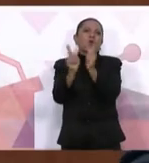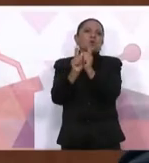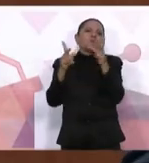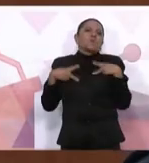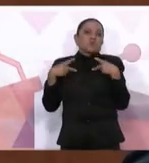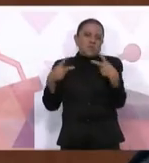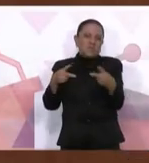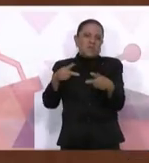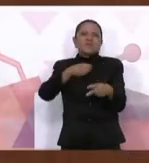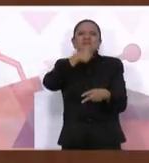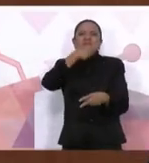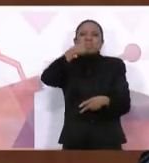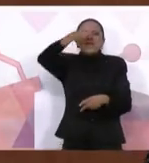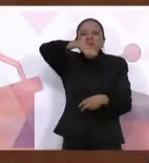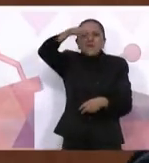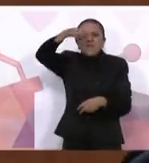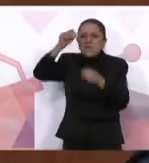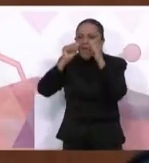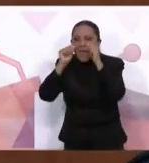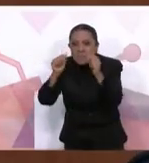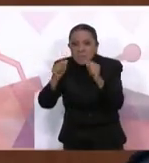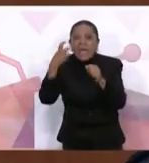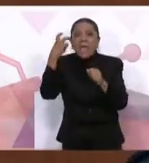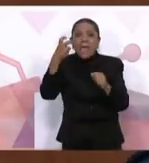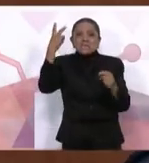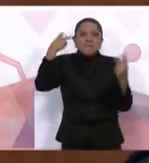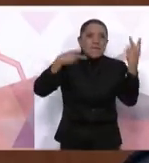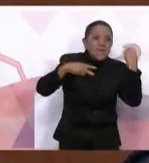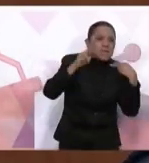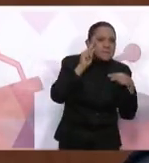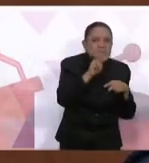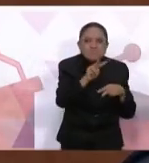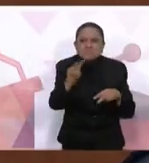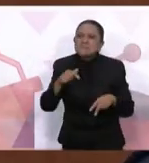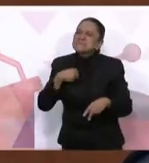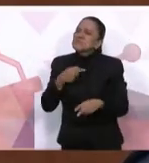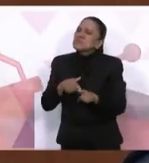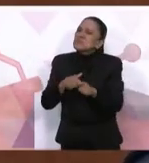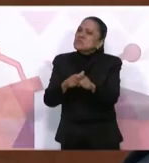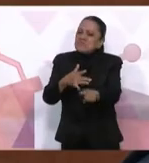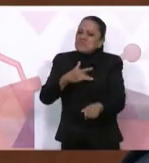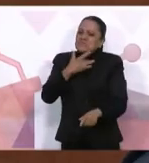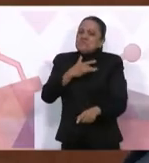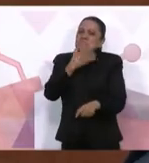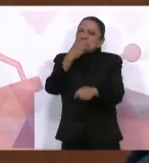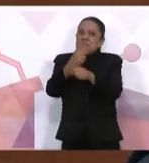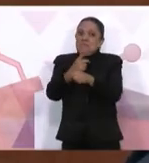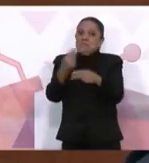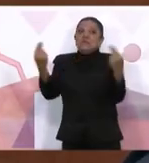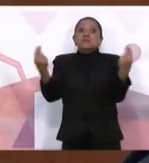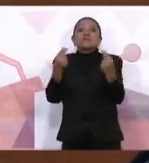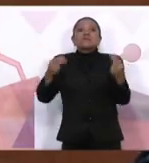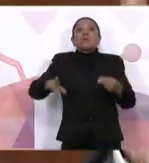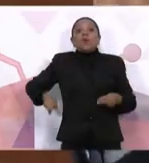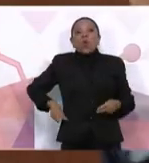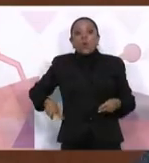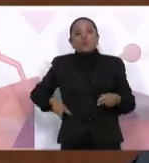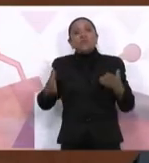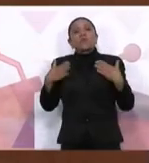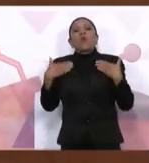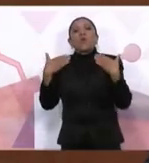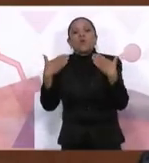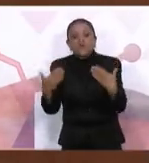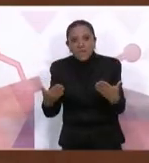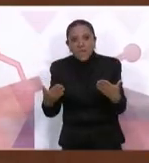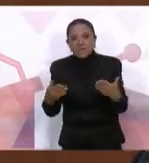todo este recorrido me ha sensibilizado permanentemente necesitamos un gobierno confiable hoy quiero decirles que estamos en un callejón